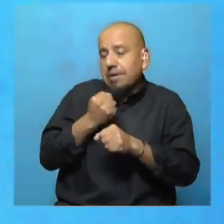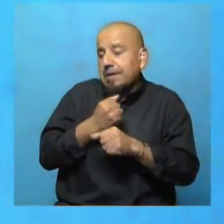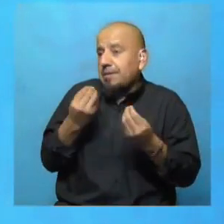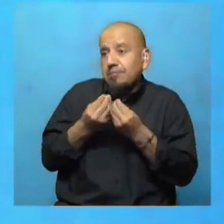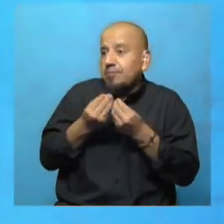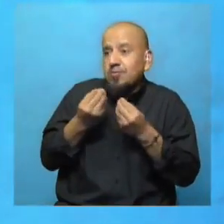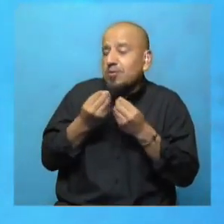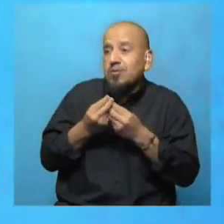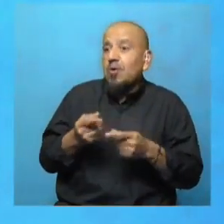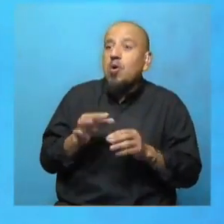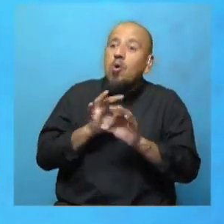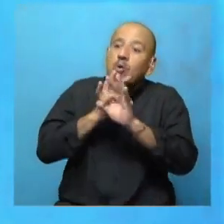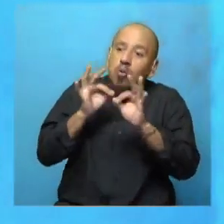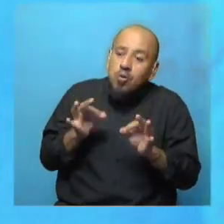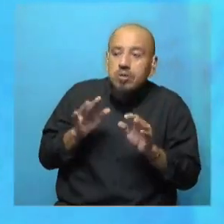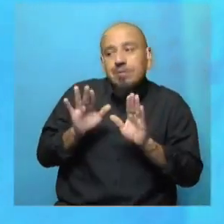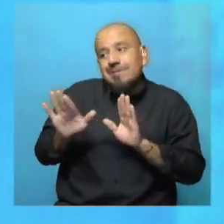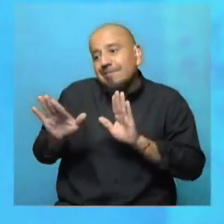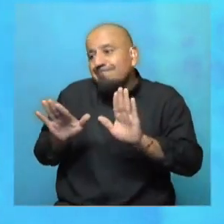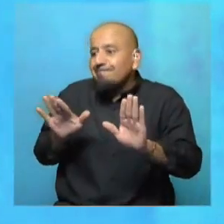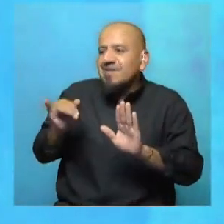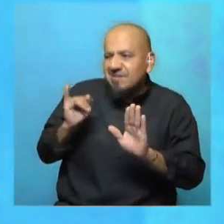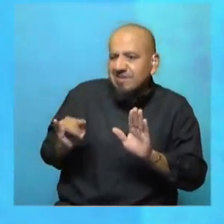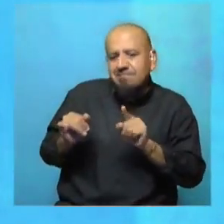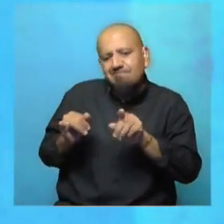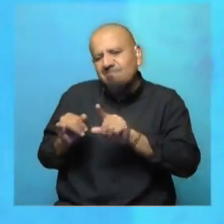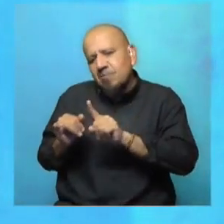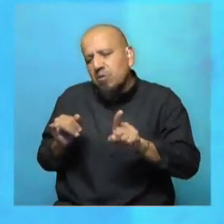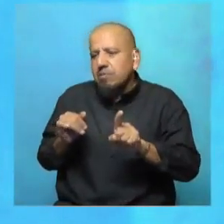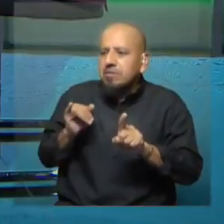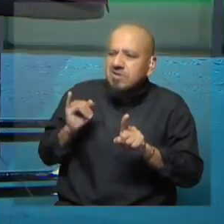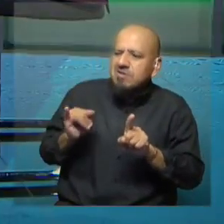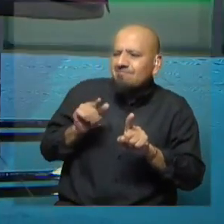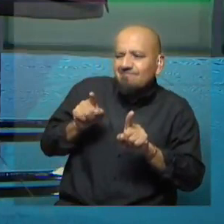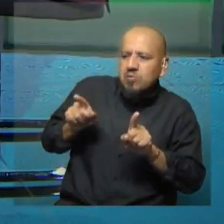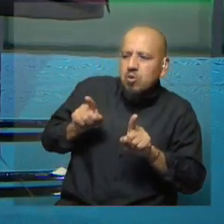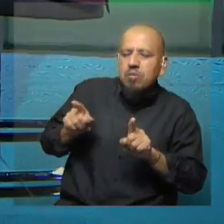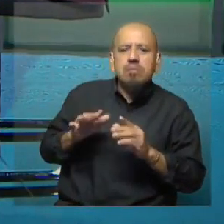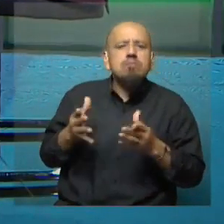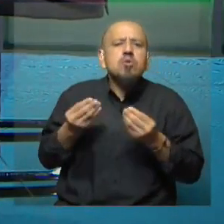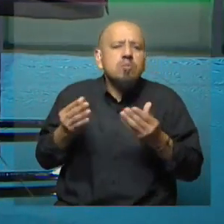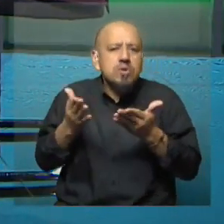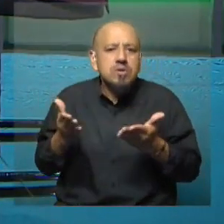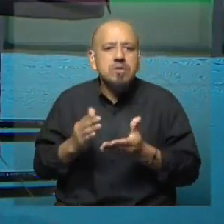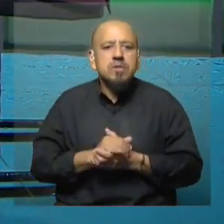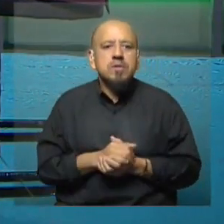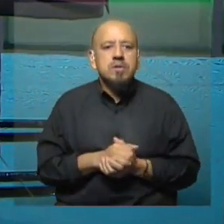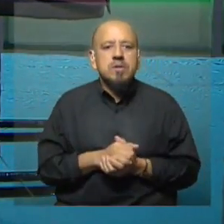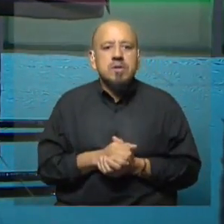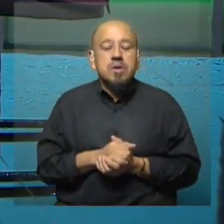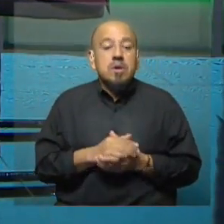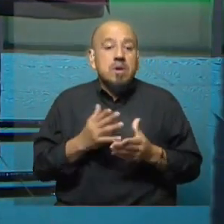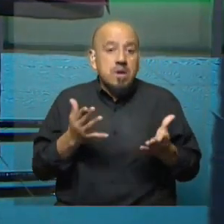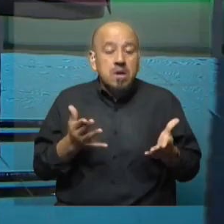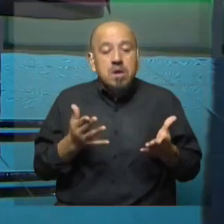cuestión económica o decir bueno no Esto sí esto no tratando bueno forjar como un perfil sí Bueno en